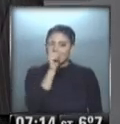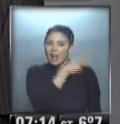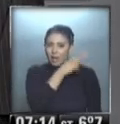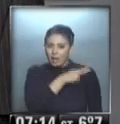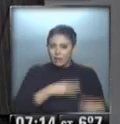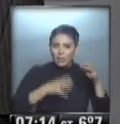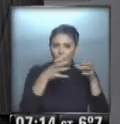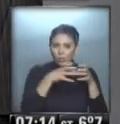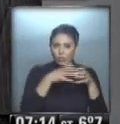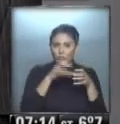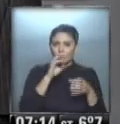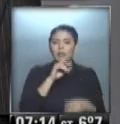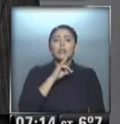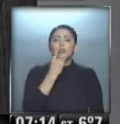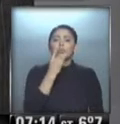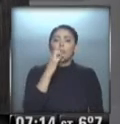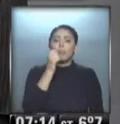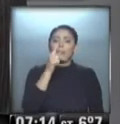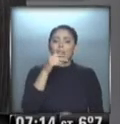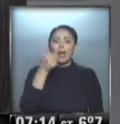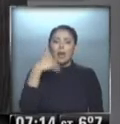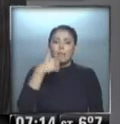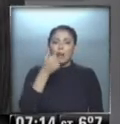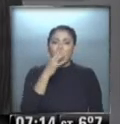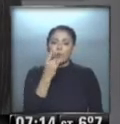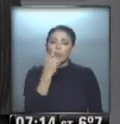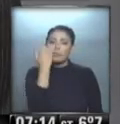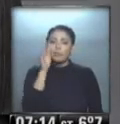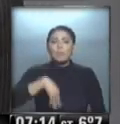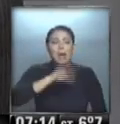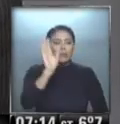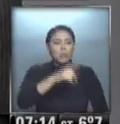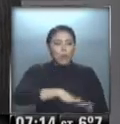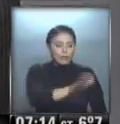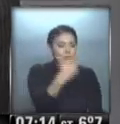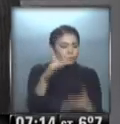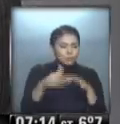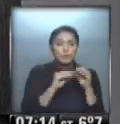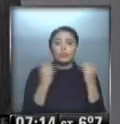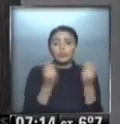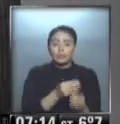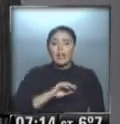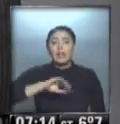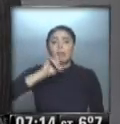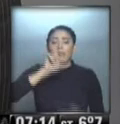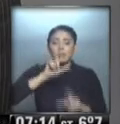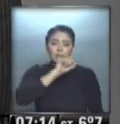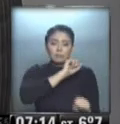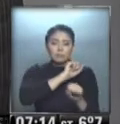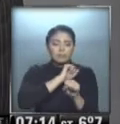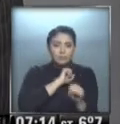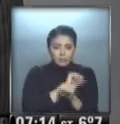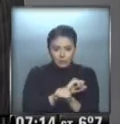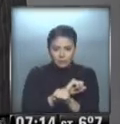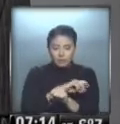la organización Túpac Amaru. Hubo nuevos allanamientos, dos personas detenidas, tres en total son los